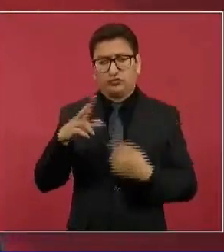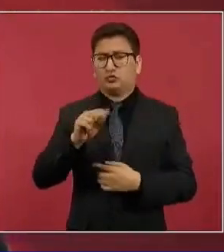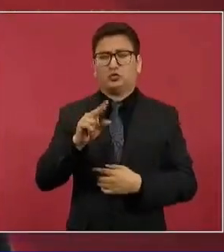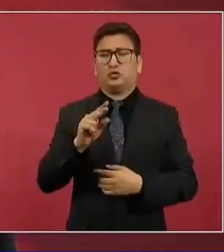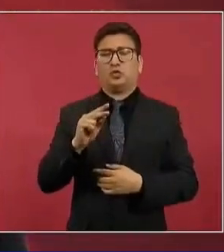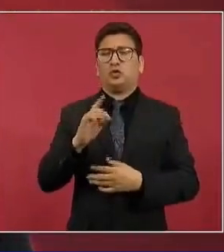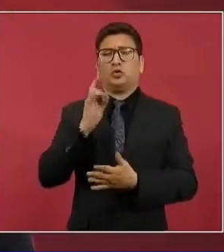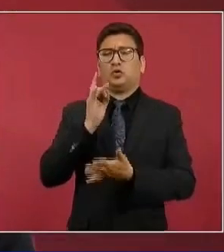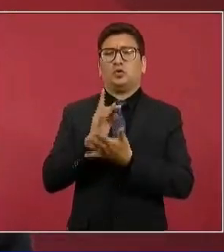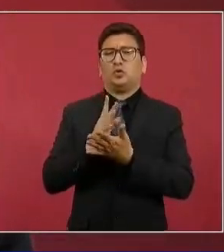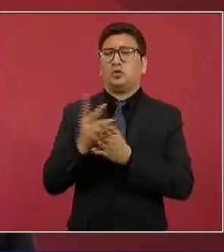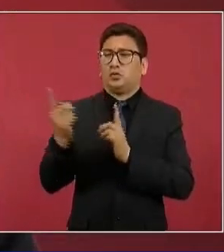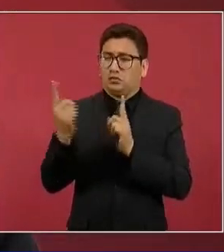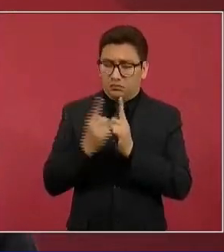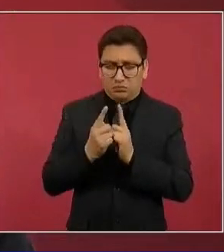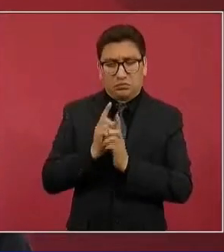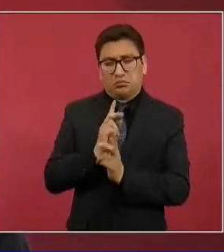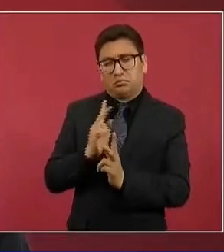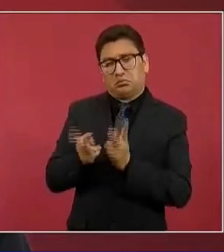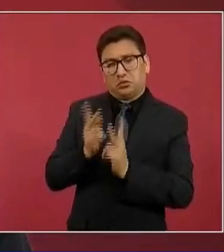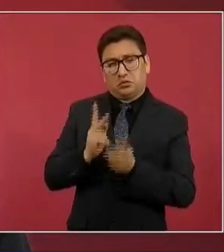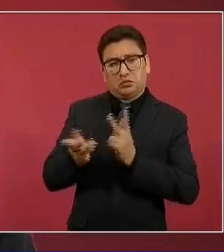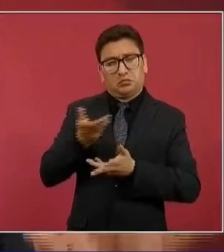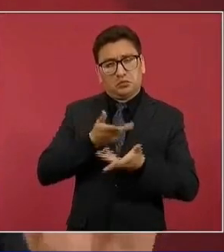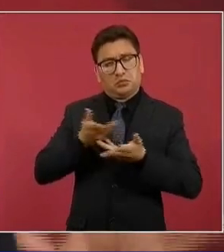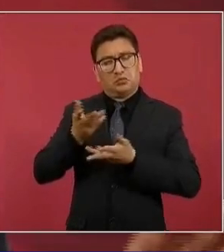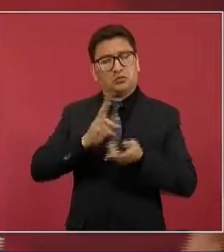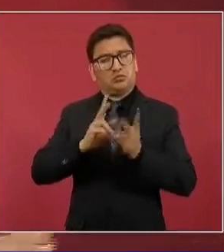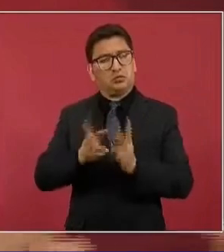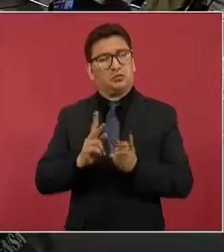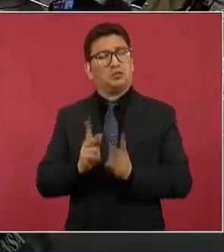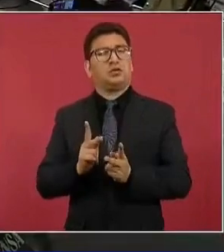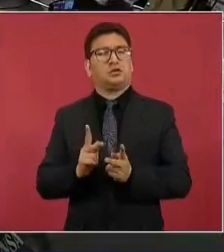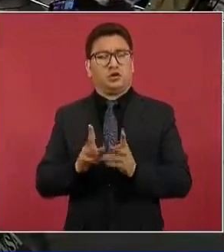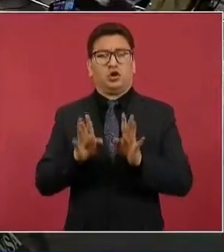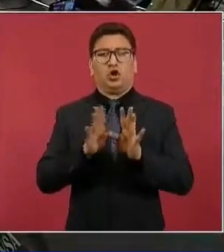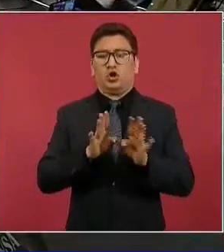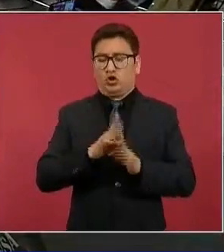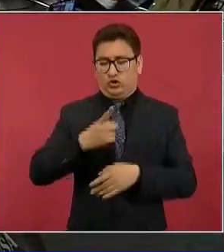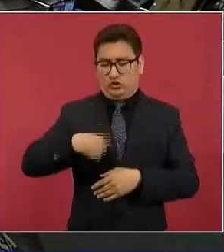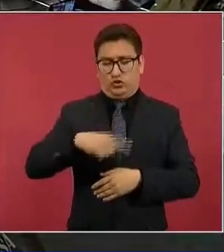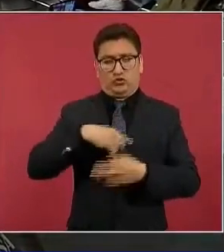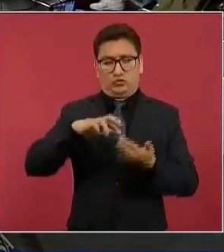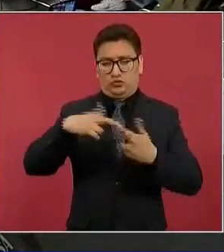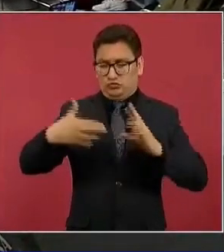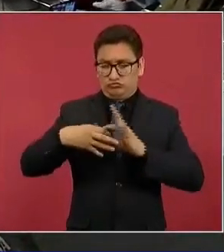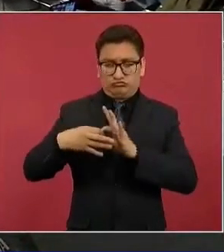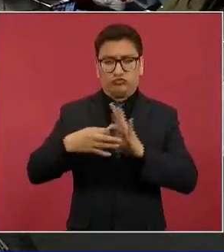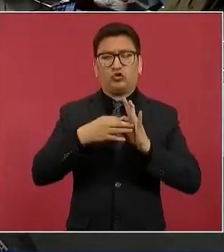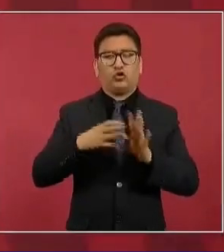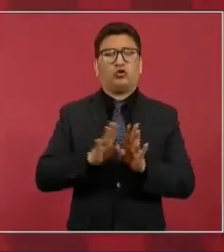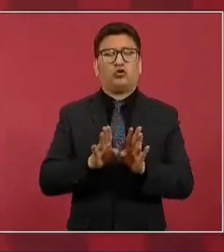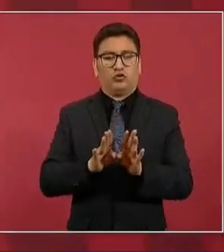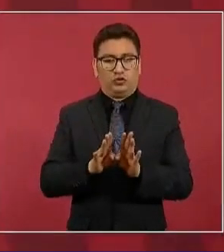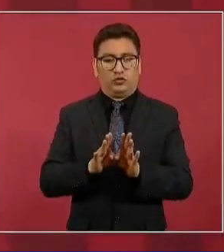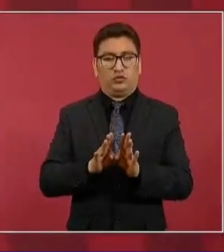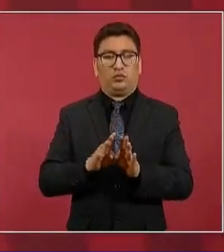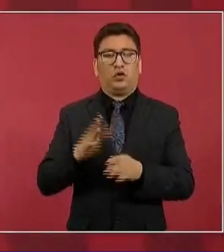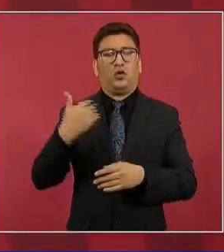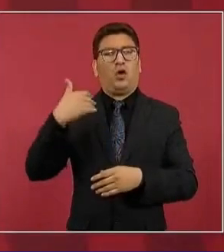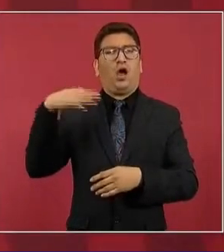vamos a reflexionar sobre cómo ha sido nuestra relación o cómo fue